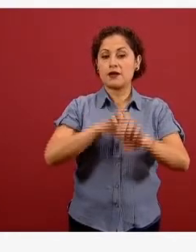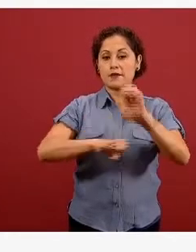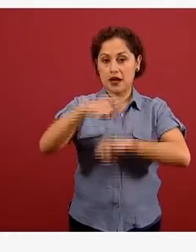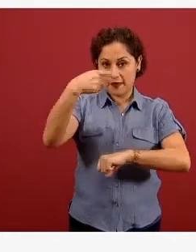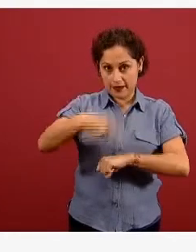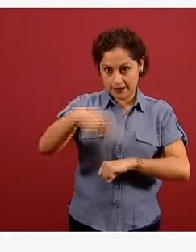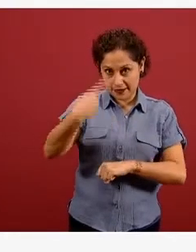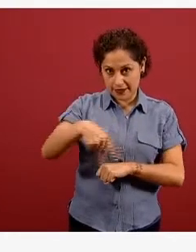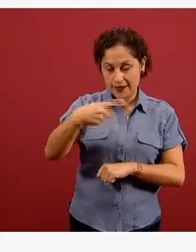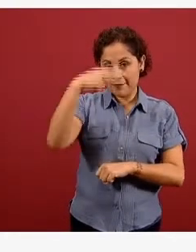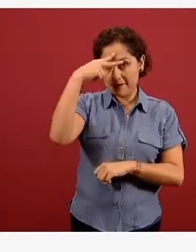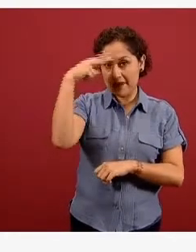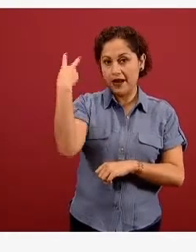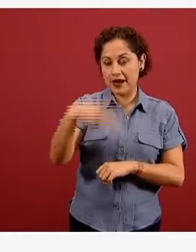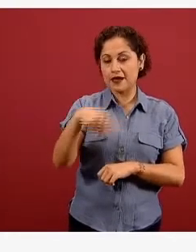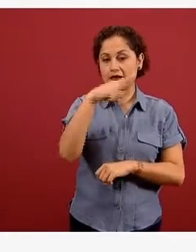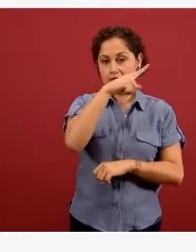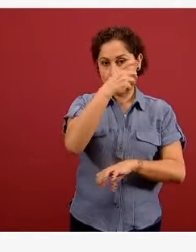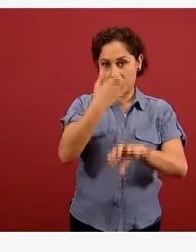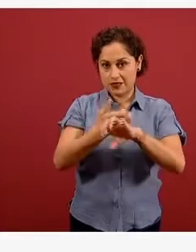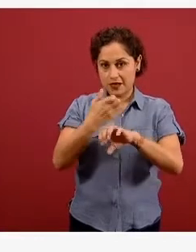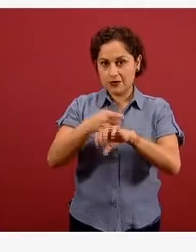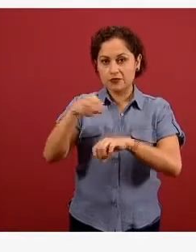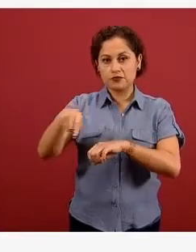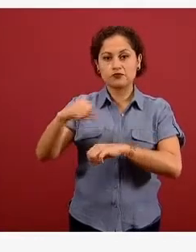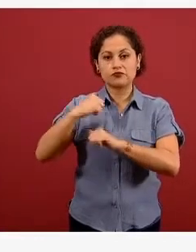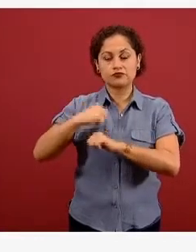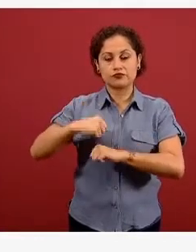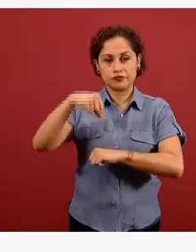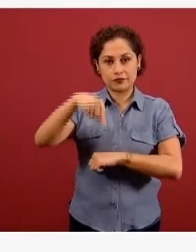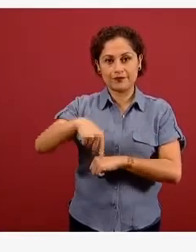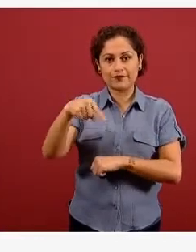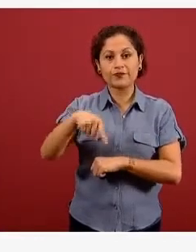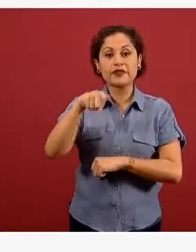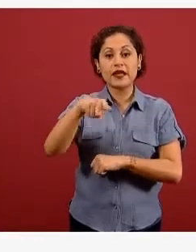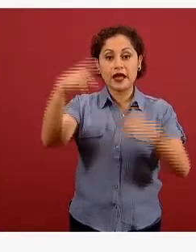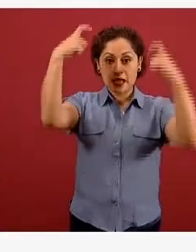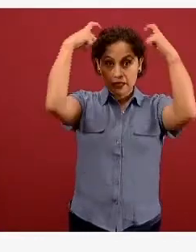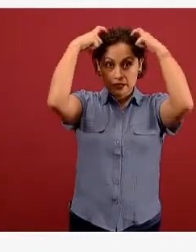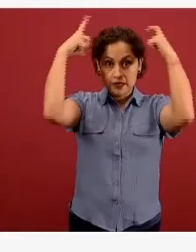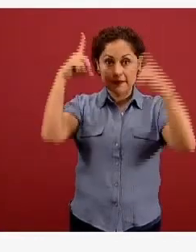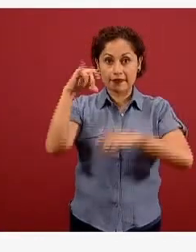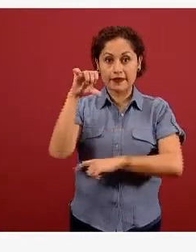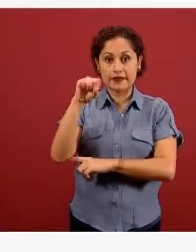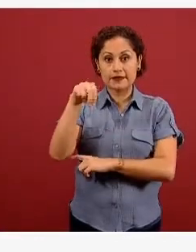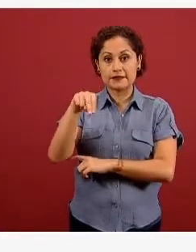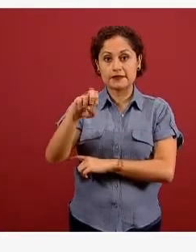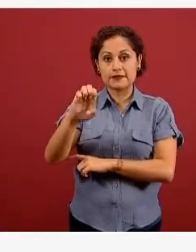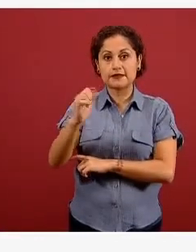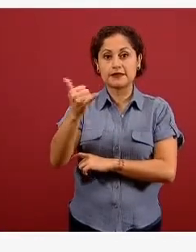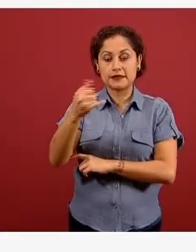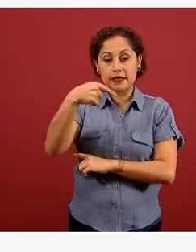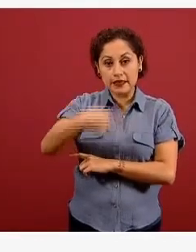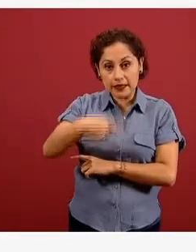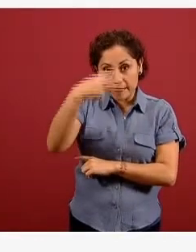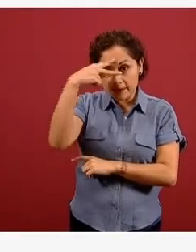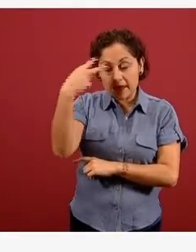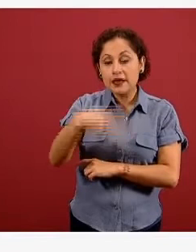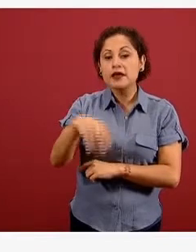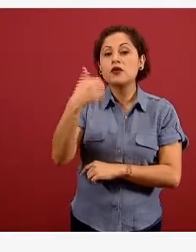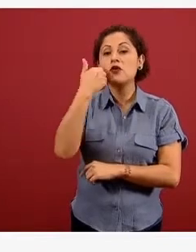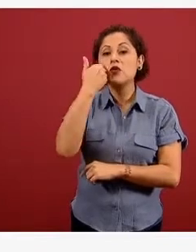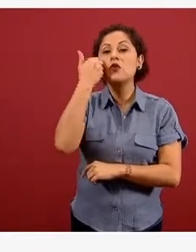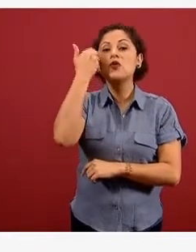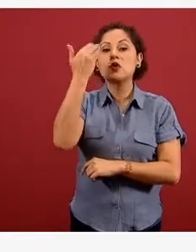y lo que quería esta empresa importante también de comunicación, no solo de entretenimiento y